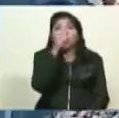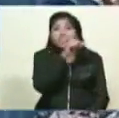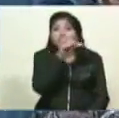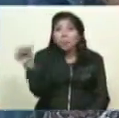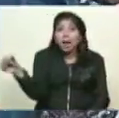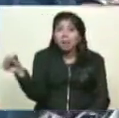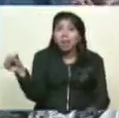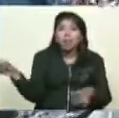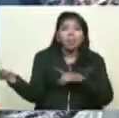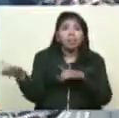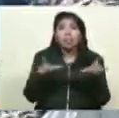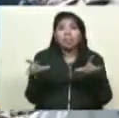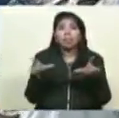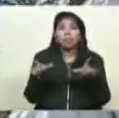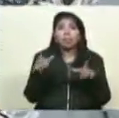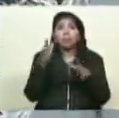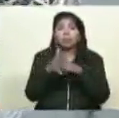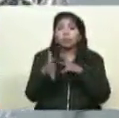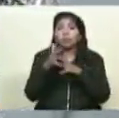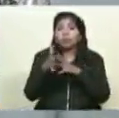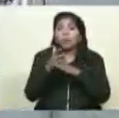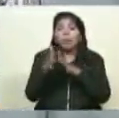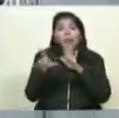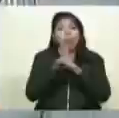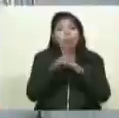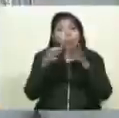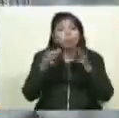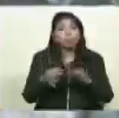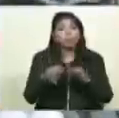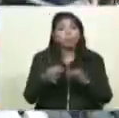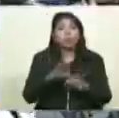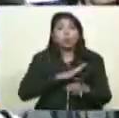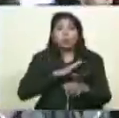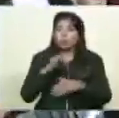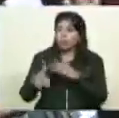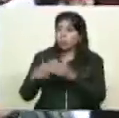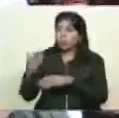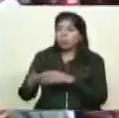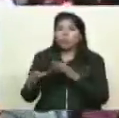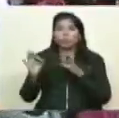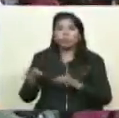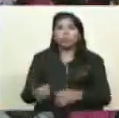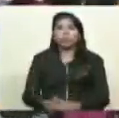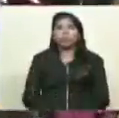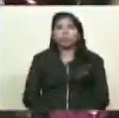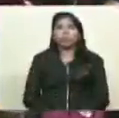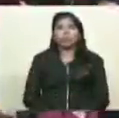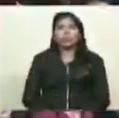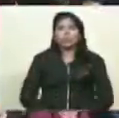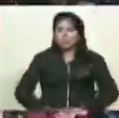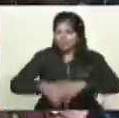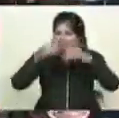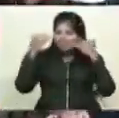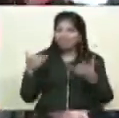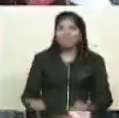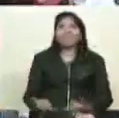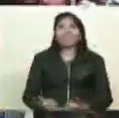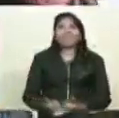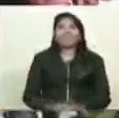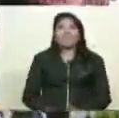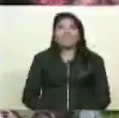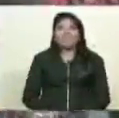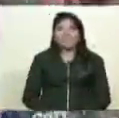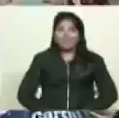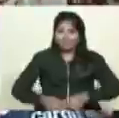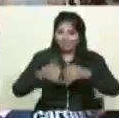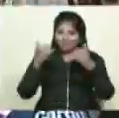ley de patentes. Vamos a democratizar eso para producir genéricos. Así es que se gobierna. Eso es cayendo y corriendo,